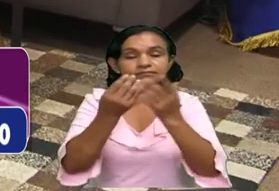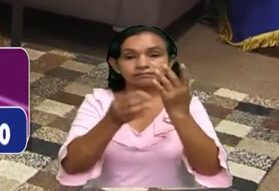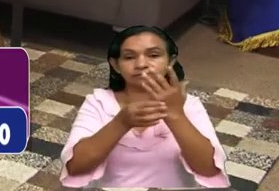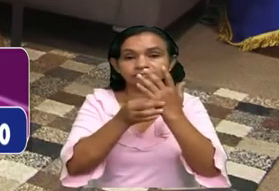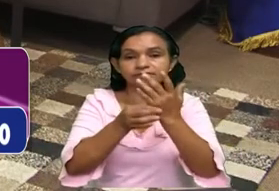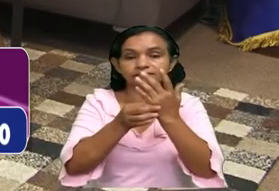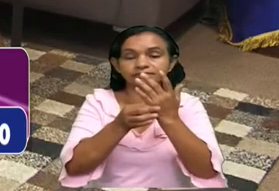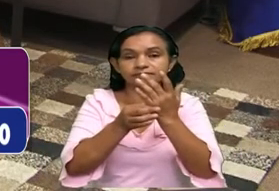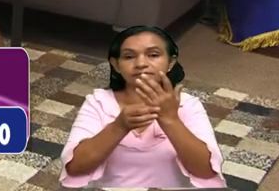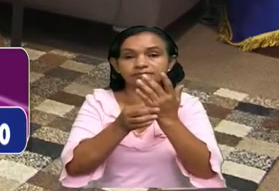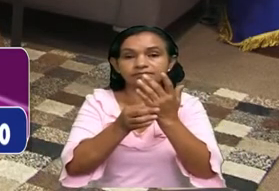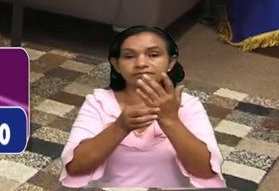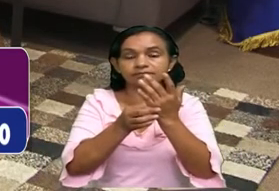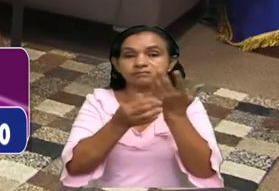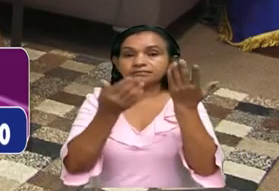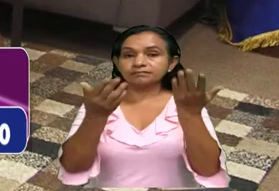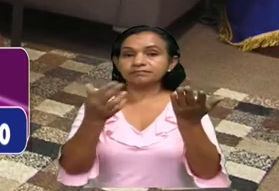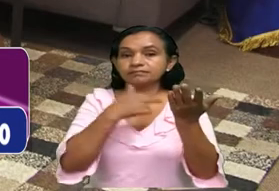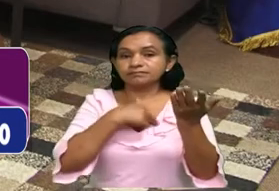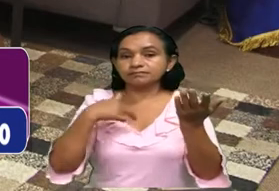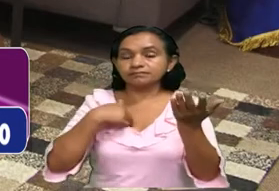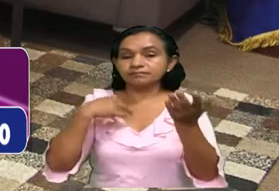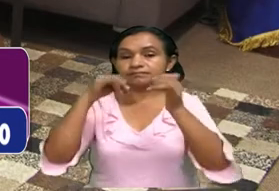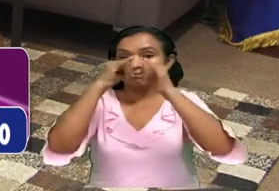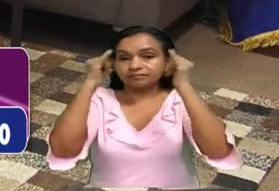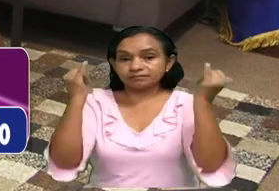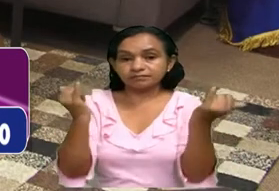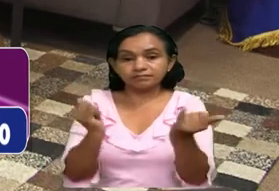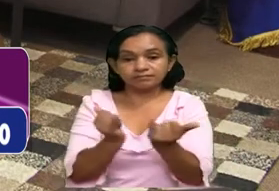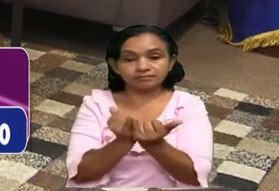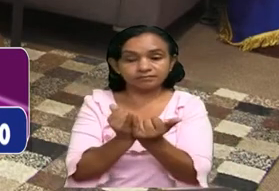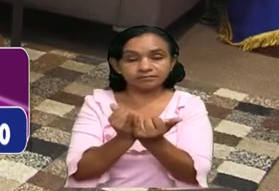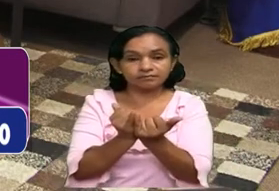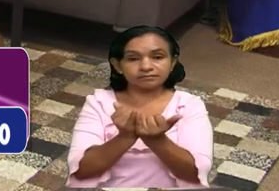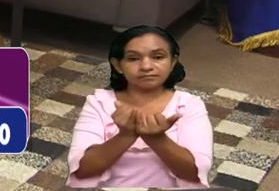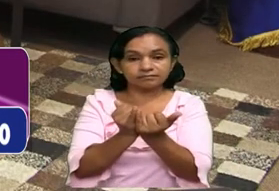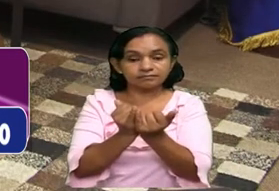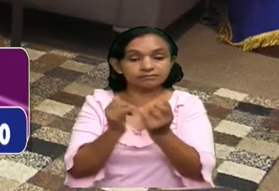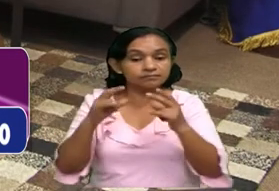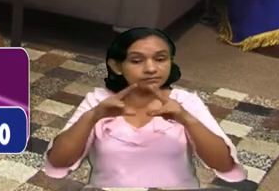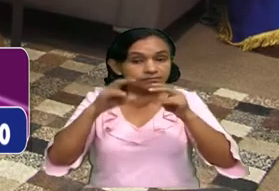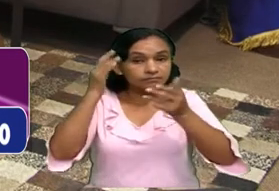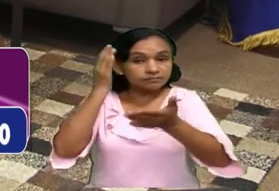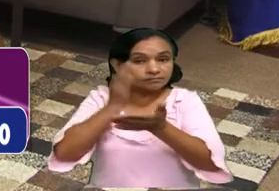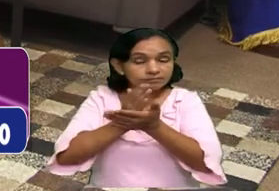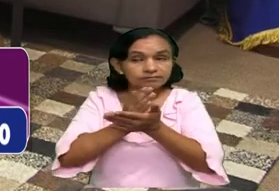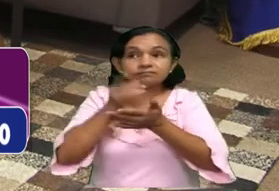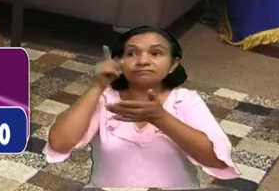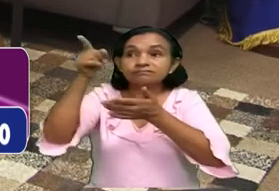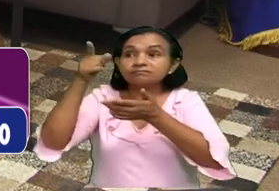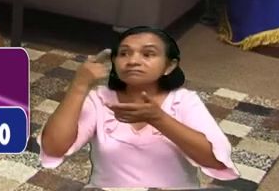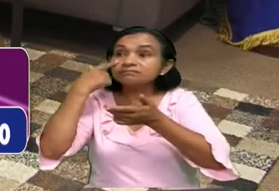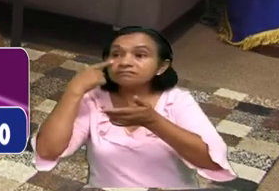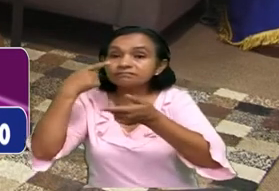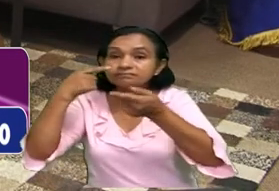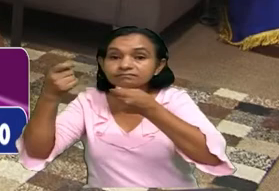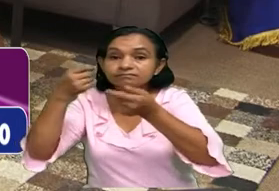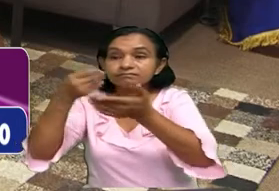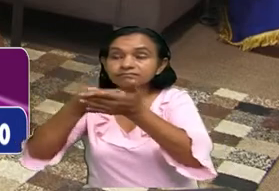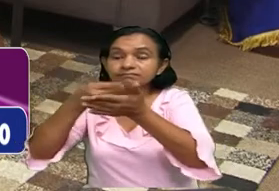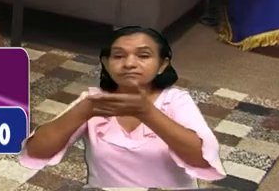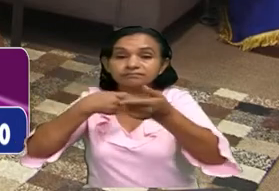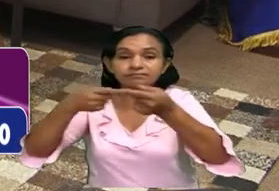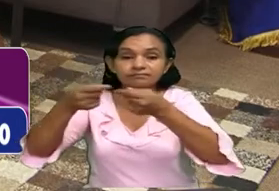pero debido a realidades internacionales, Nicaragua no es fijador de precios, entonces nos acomodamos a los precios internacionales. Sin embargo, el